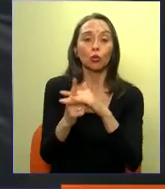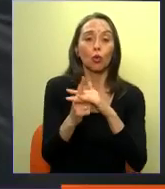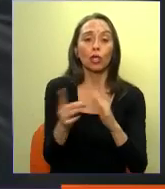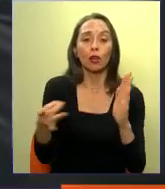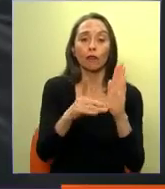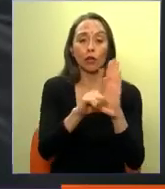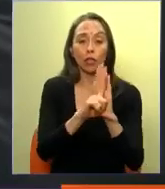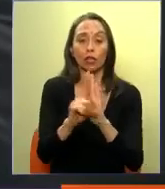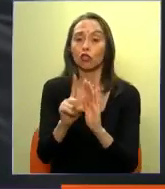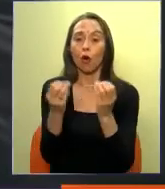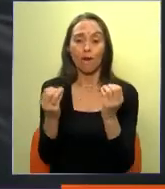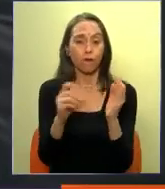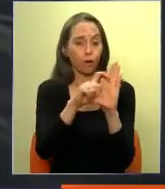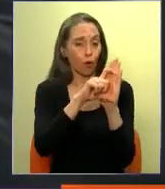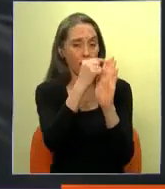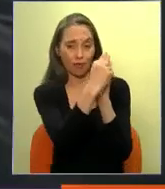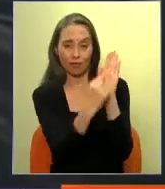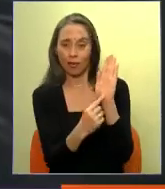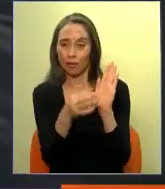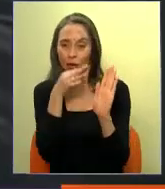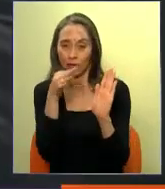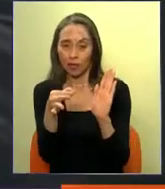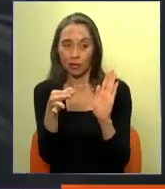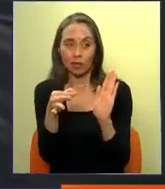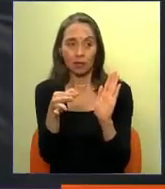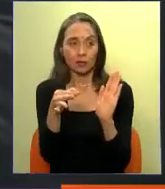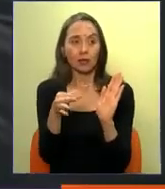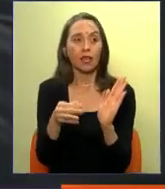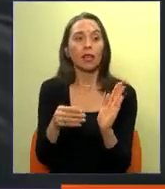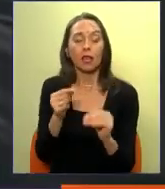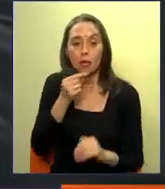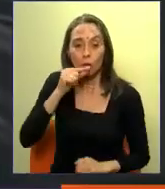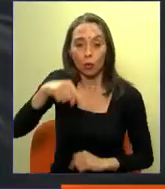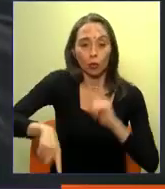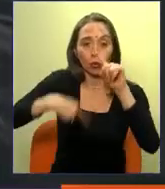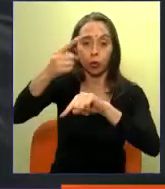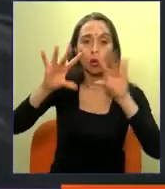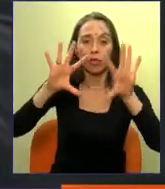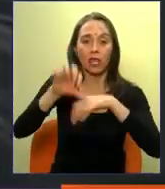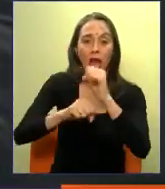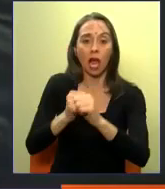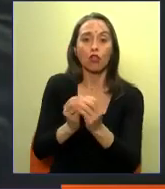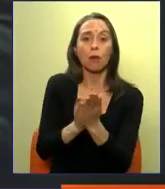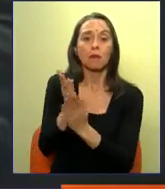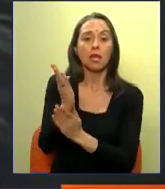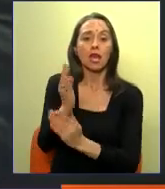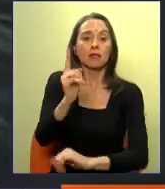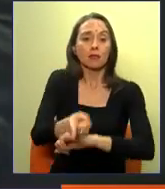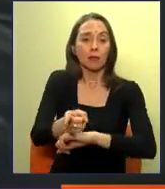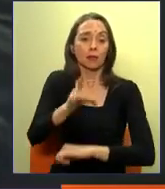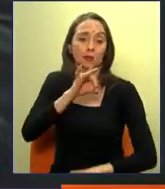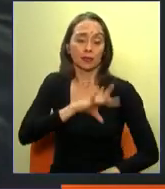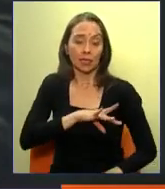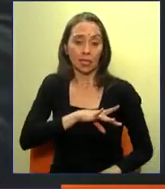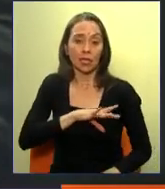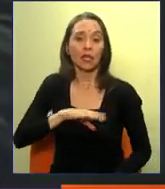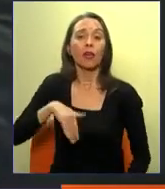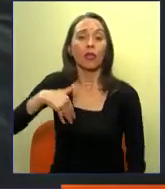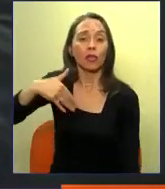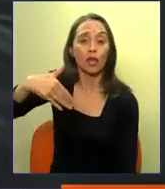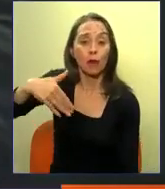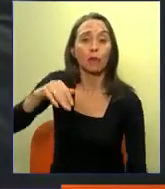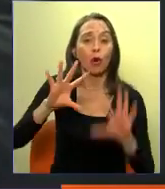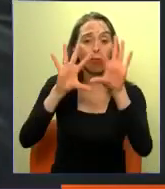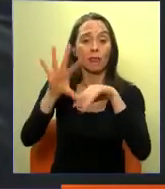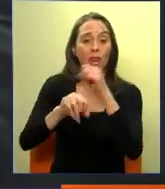inconveniente en su texto, que va a entrar a regir dentro de 10 años, que seguramente será modificado en el curso de esta